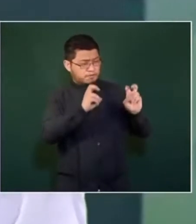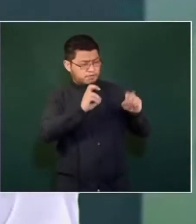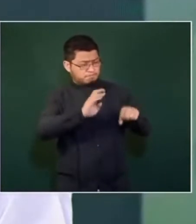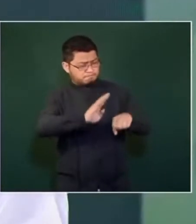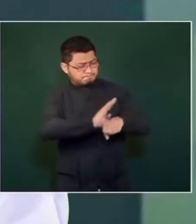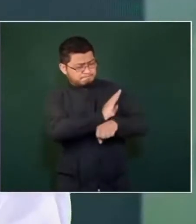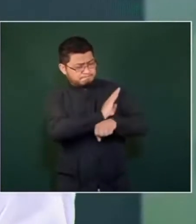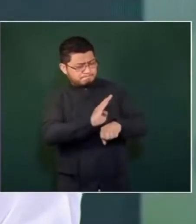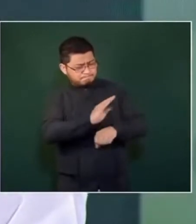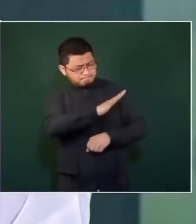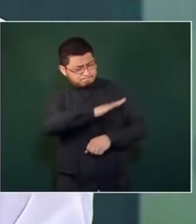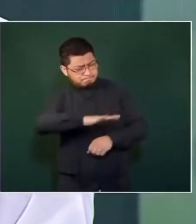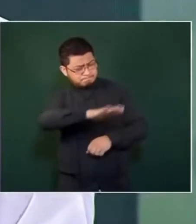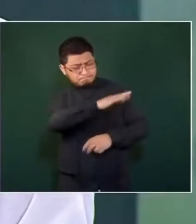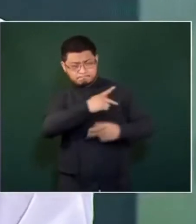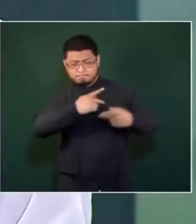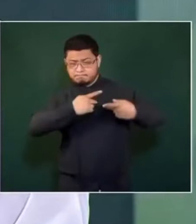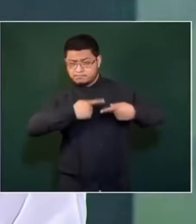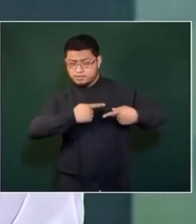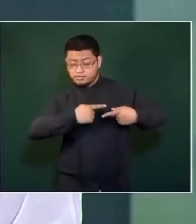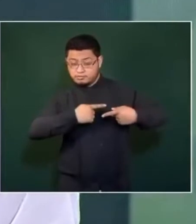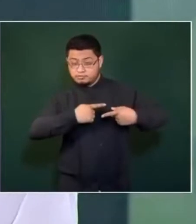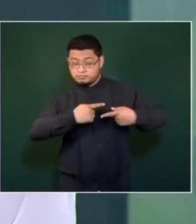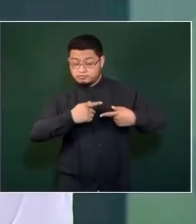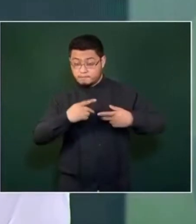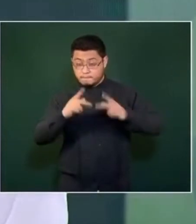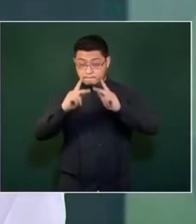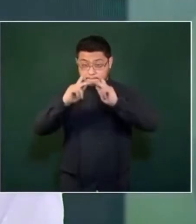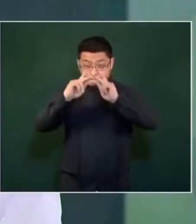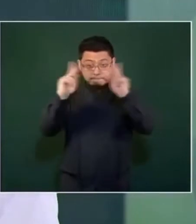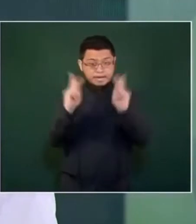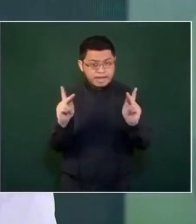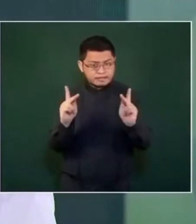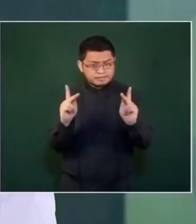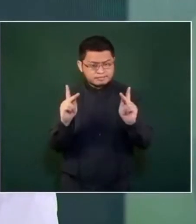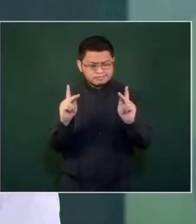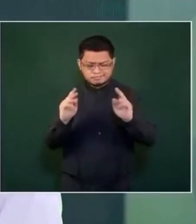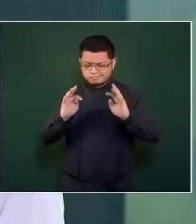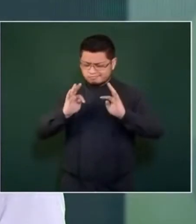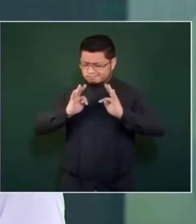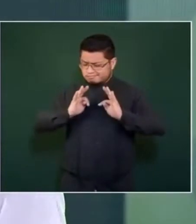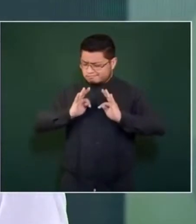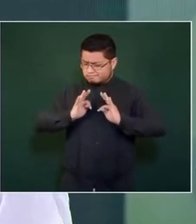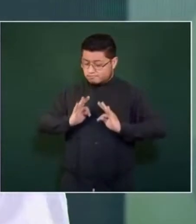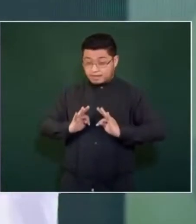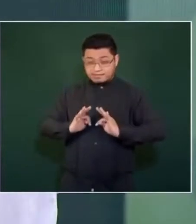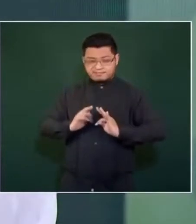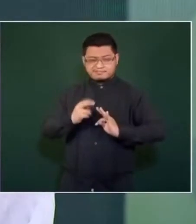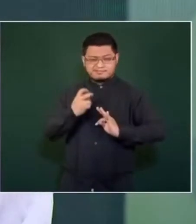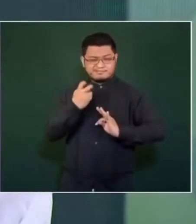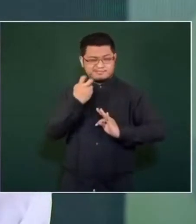la paz y la tranquilidad es